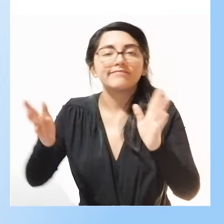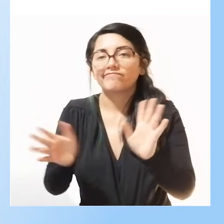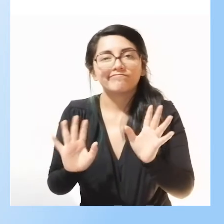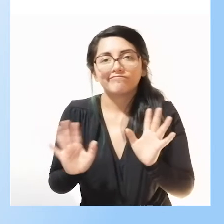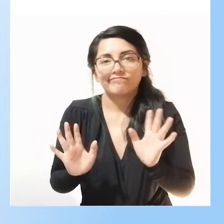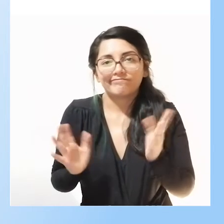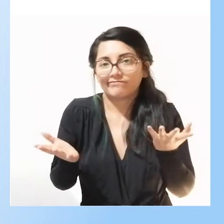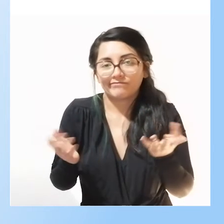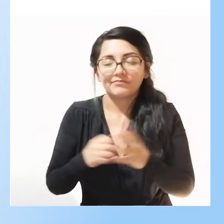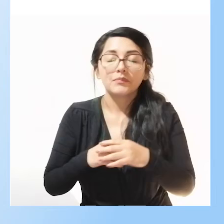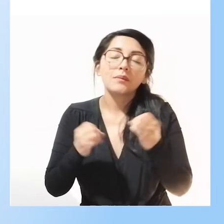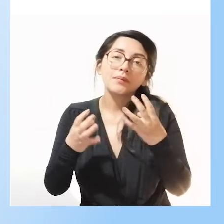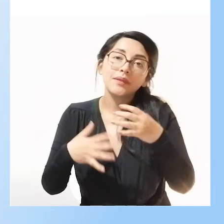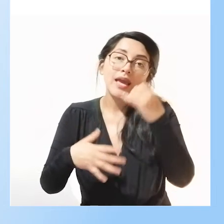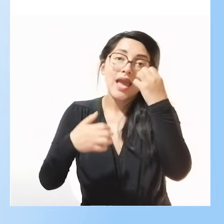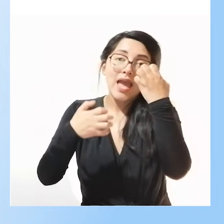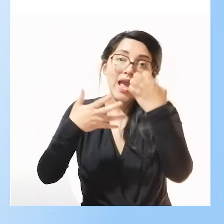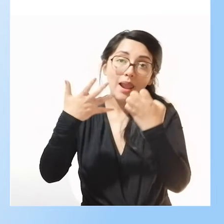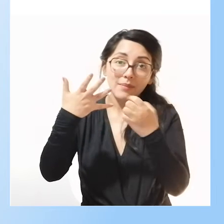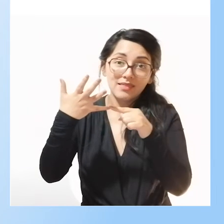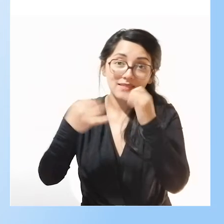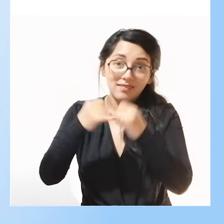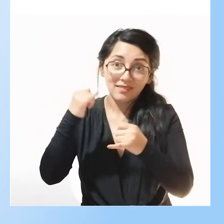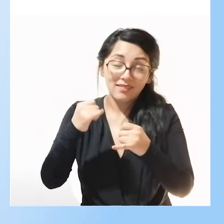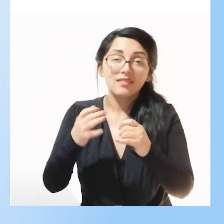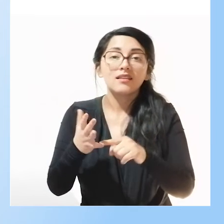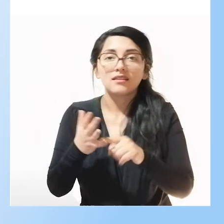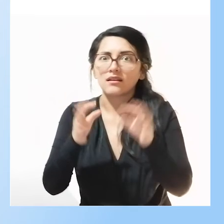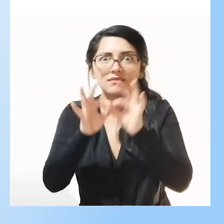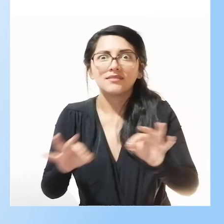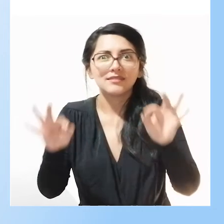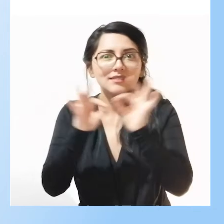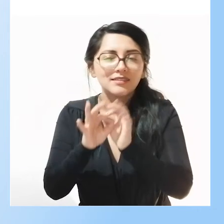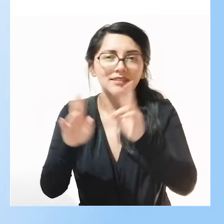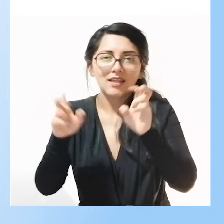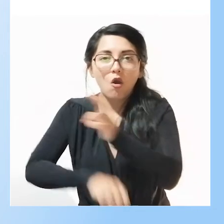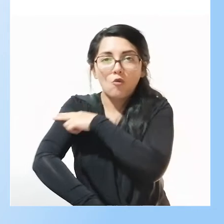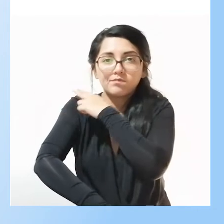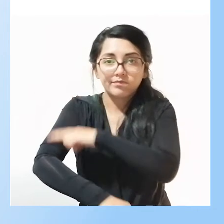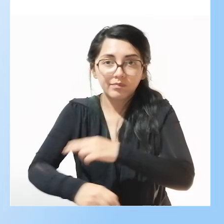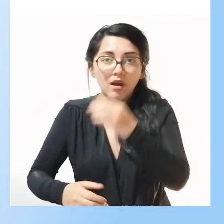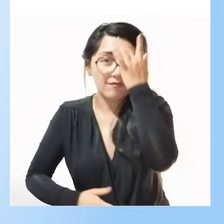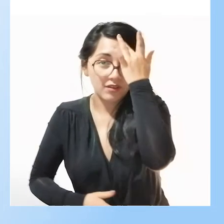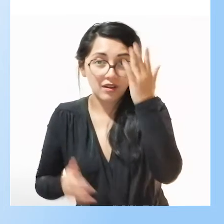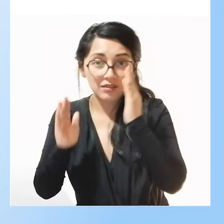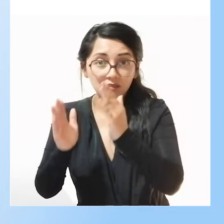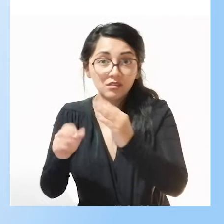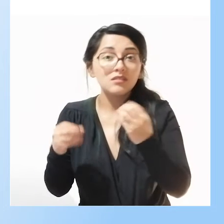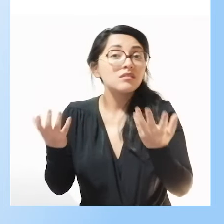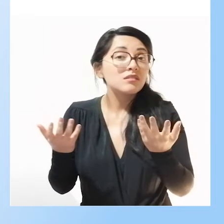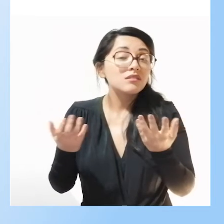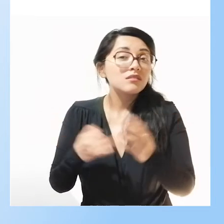el último elemento que hemos considerado clave en situación de enfermedad y de hospitalización es